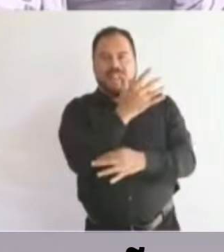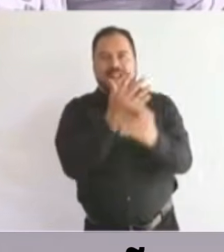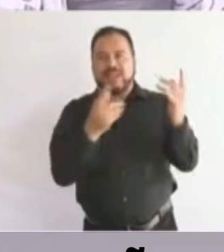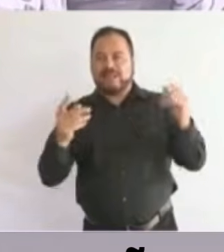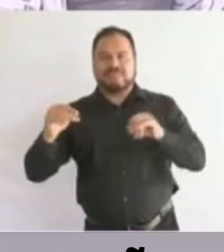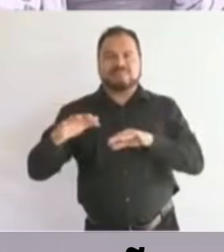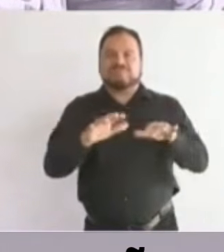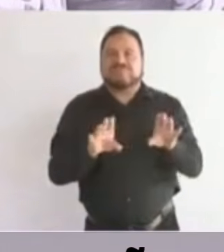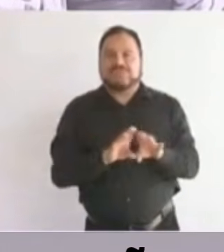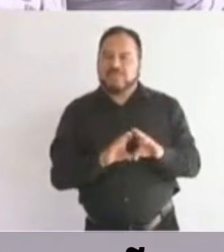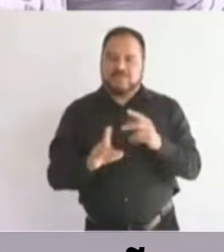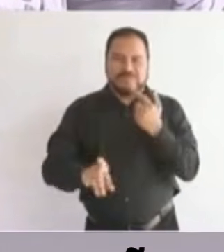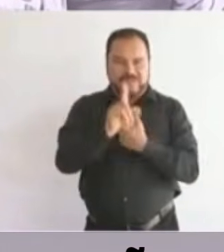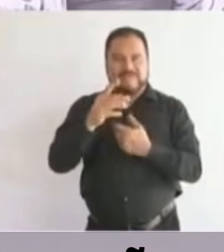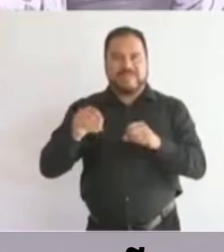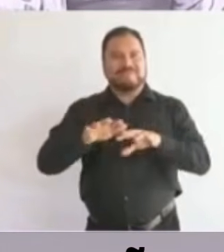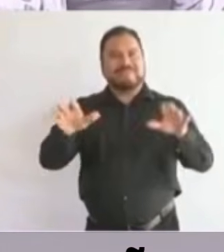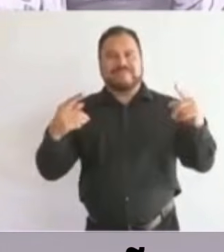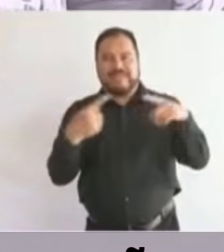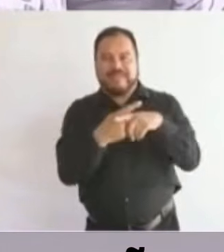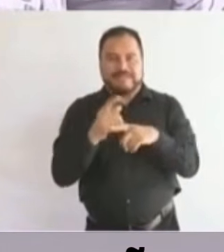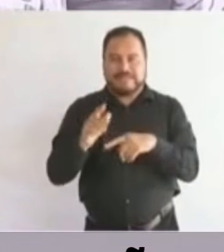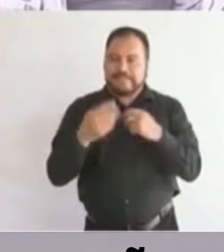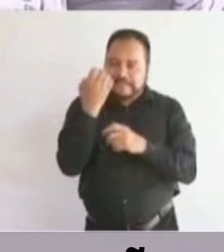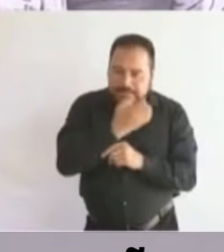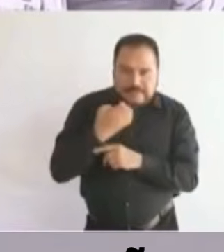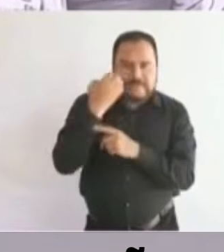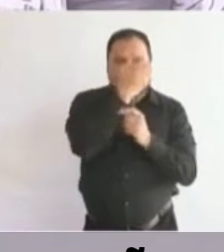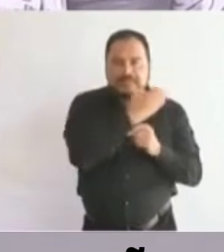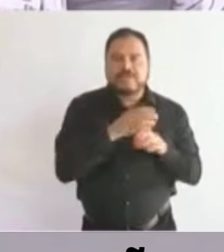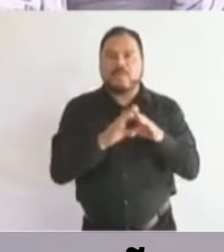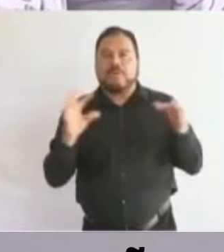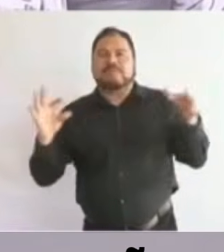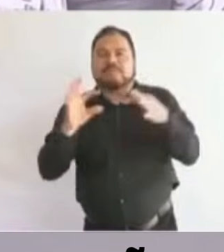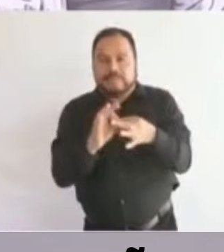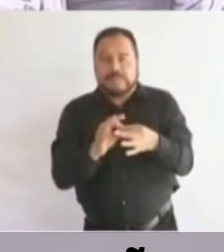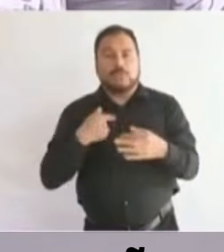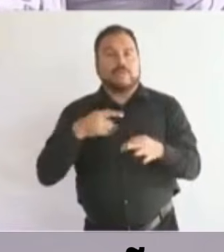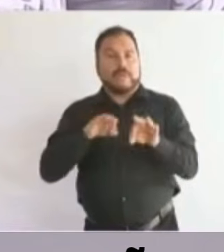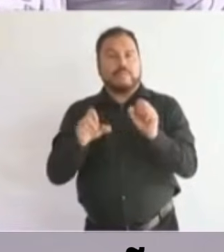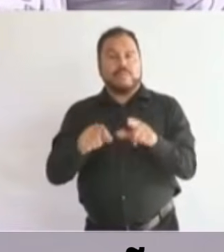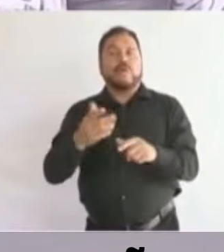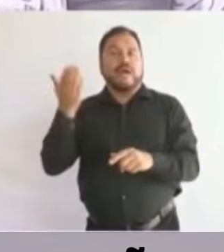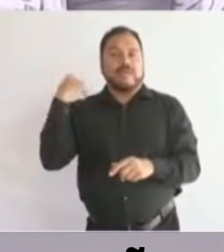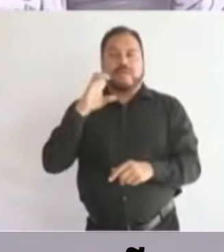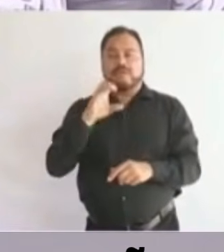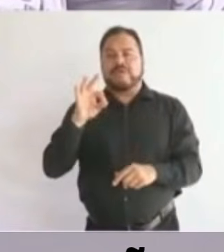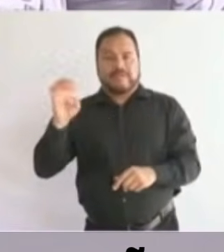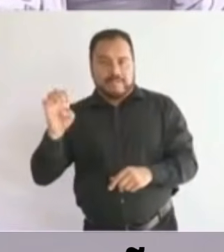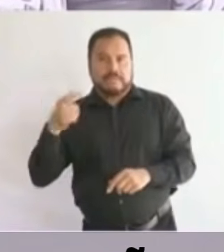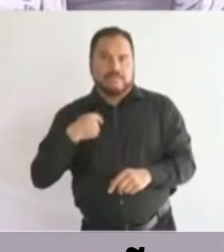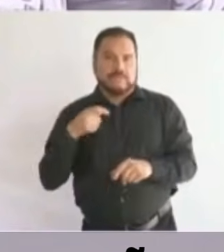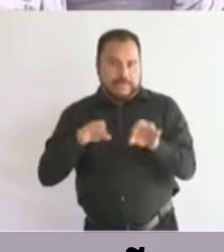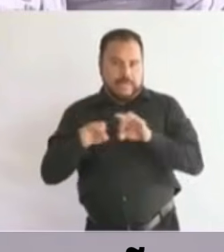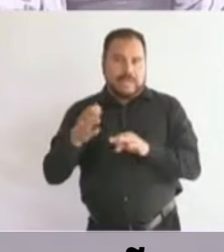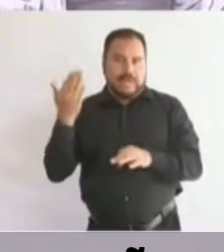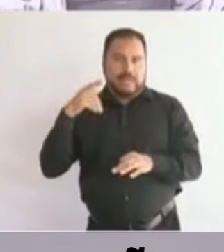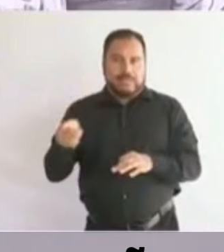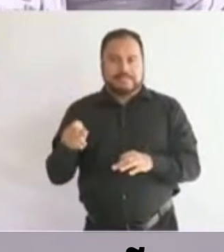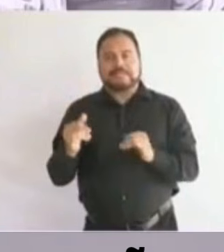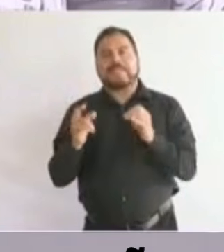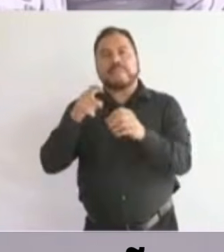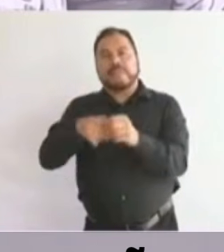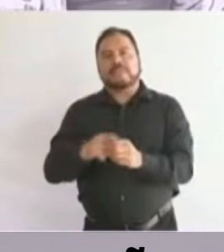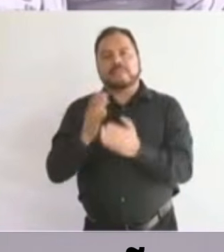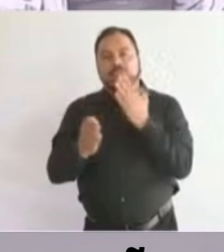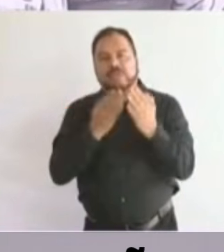energía y cambio climático particularmente. Trabajé también en CFE, fui asesora de la Gerencia de Estudios Económicos de